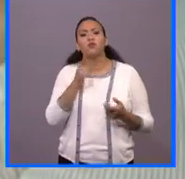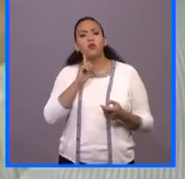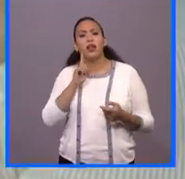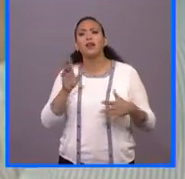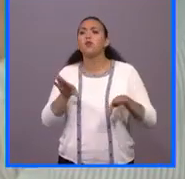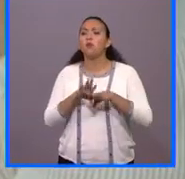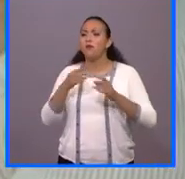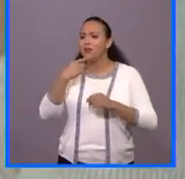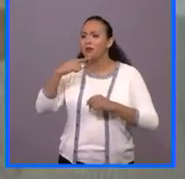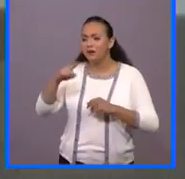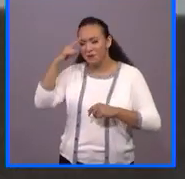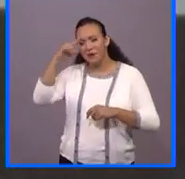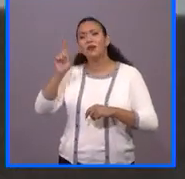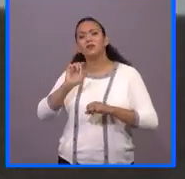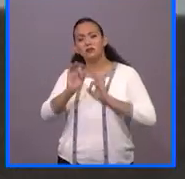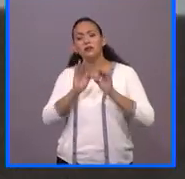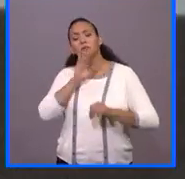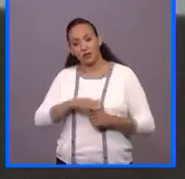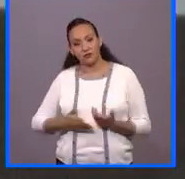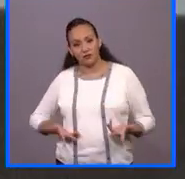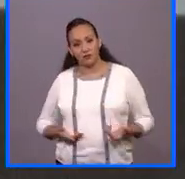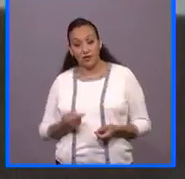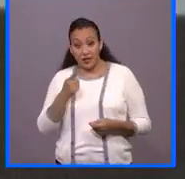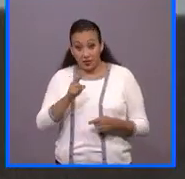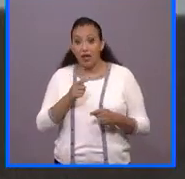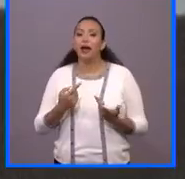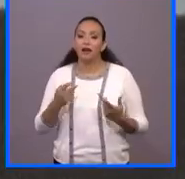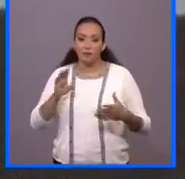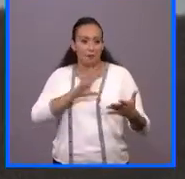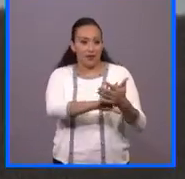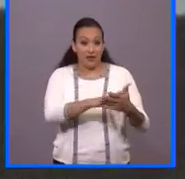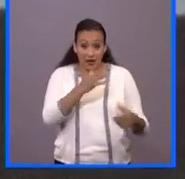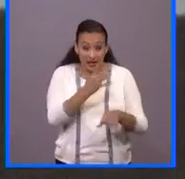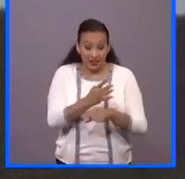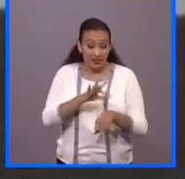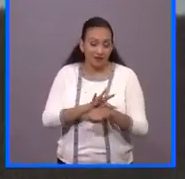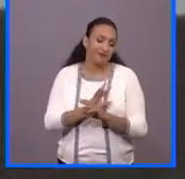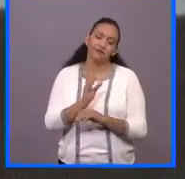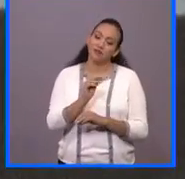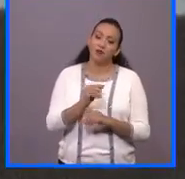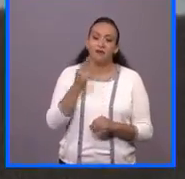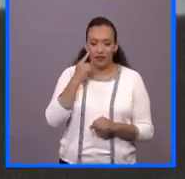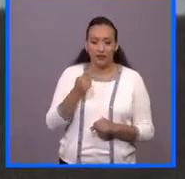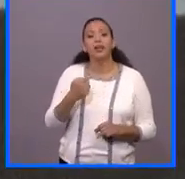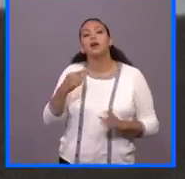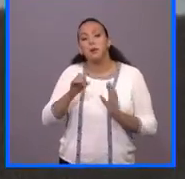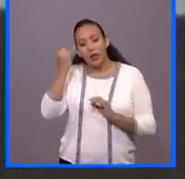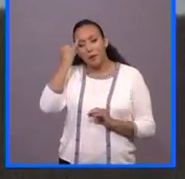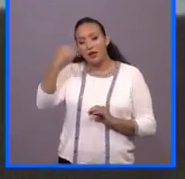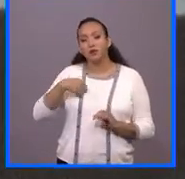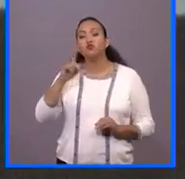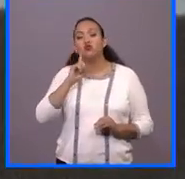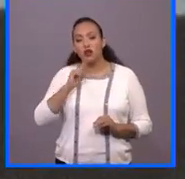garantizar medidas de no repetición. Esto es algo que la vía penal no nos hubiera dado, ¿no? La vía penal hubiera llegado condenado y aquí está,